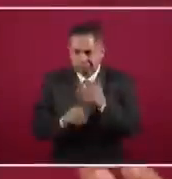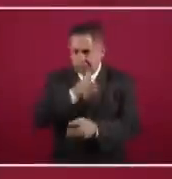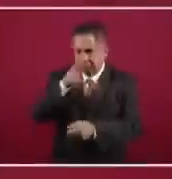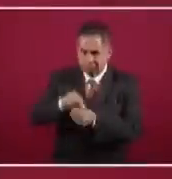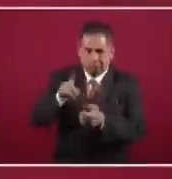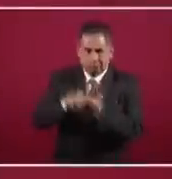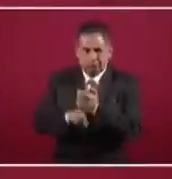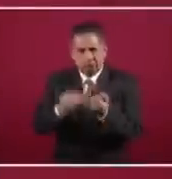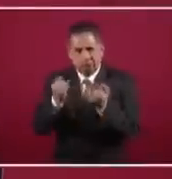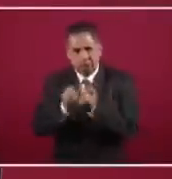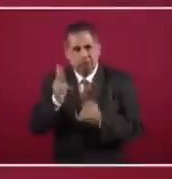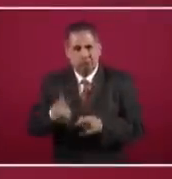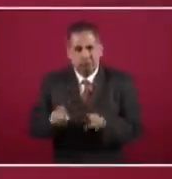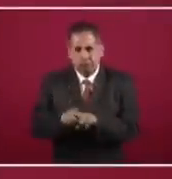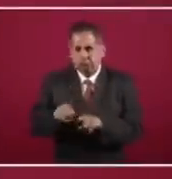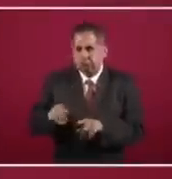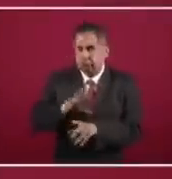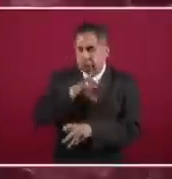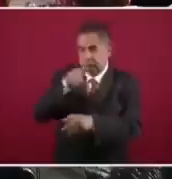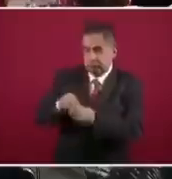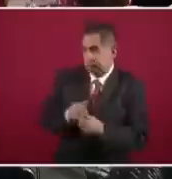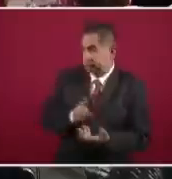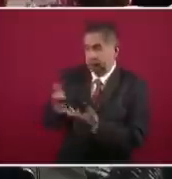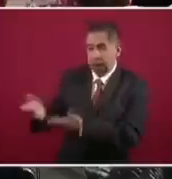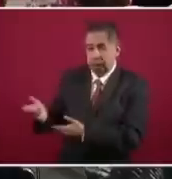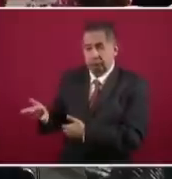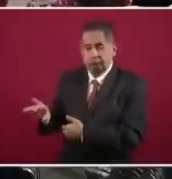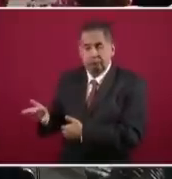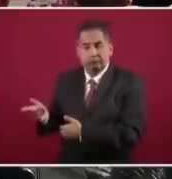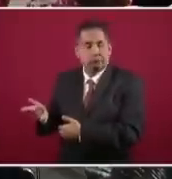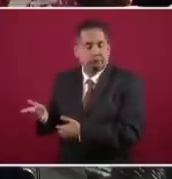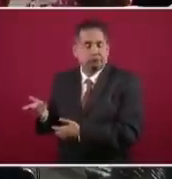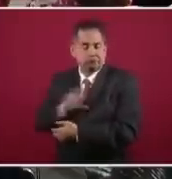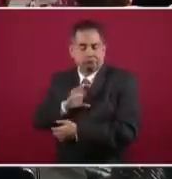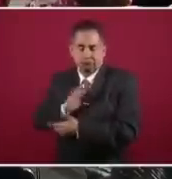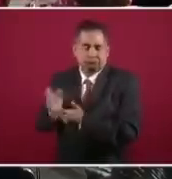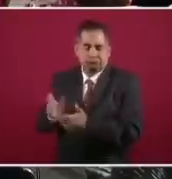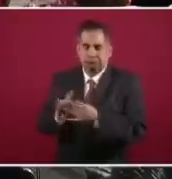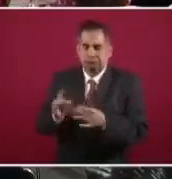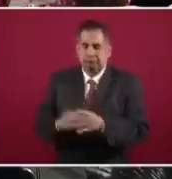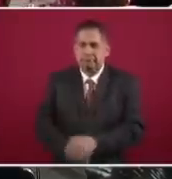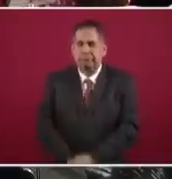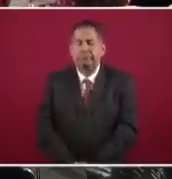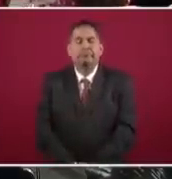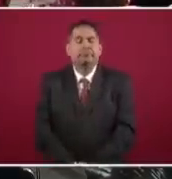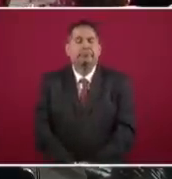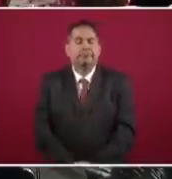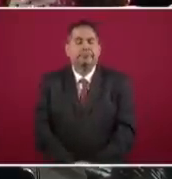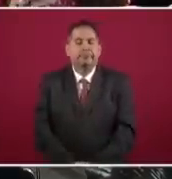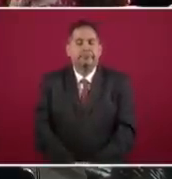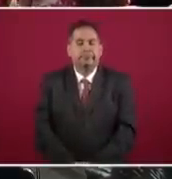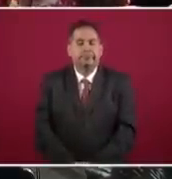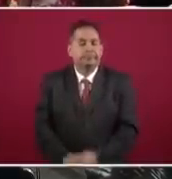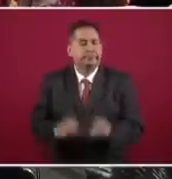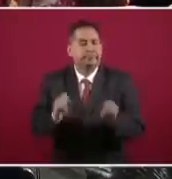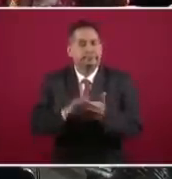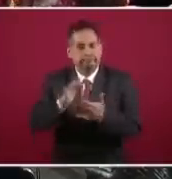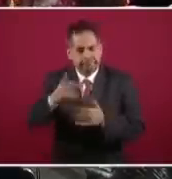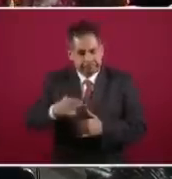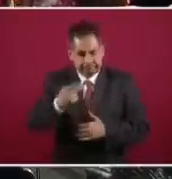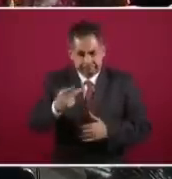como lo quiere hacer el señor presidente. Pero aquí, mi querida Nadine. Bueno, muchas gracias por la